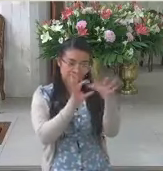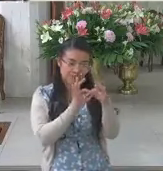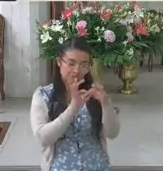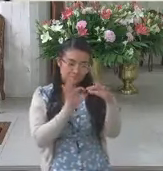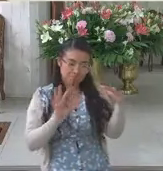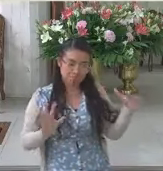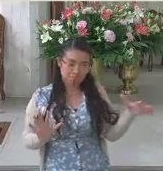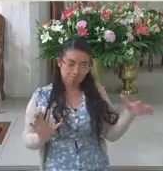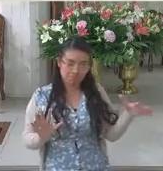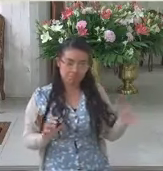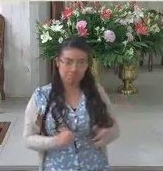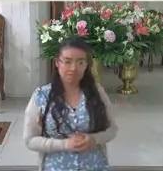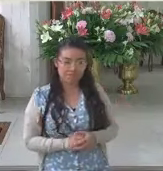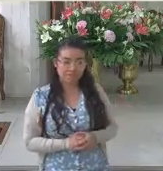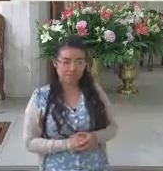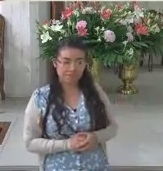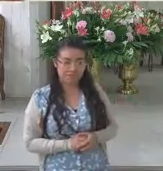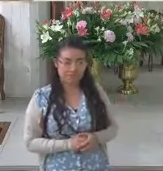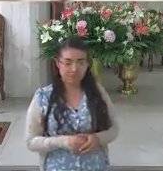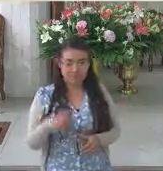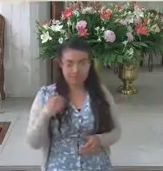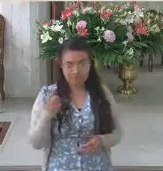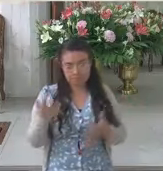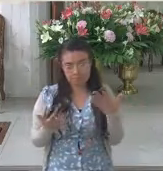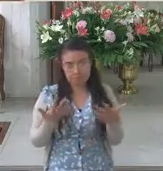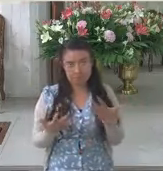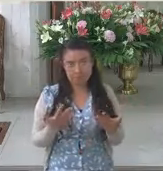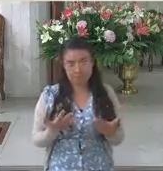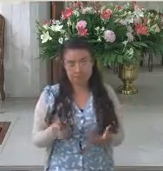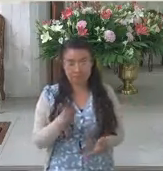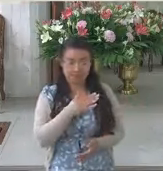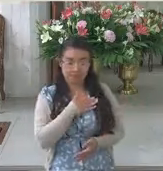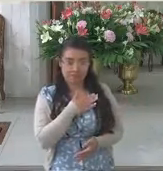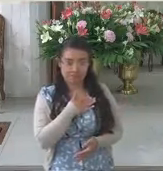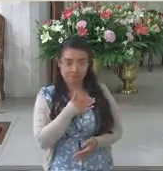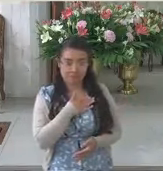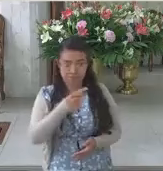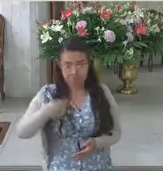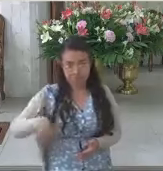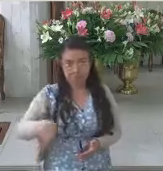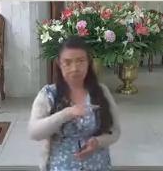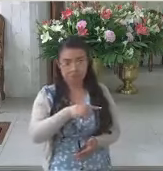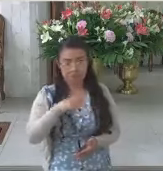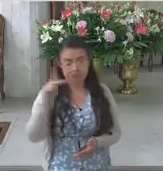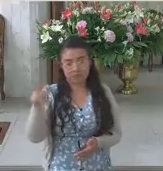a nosotros los pastores a nosotros las